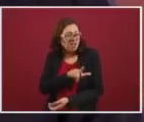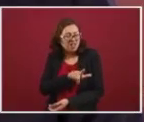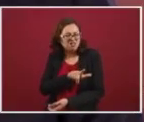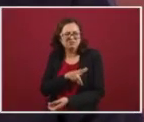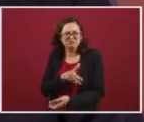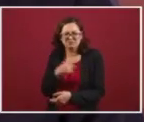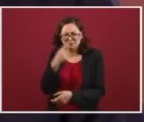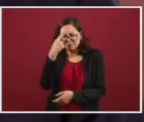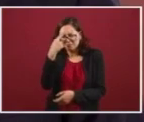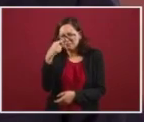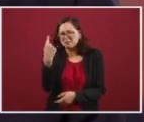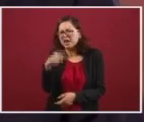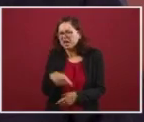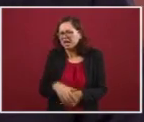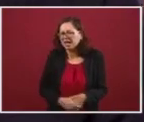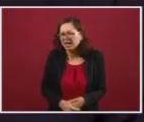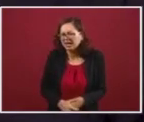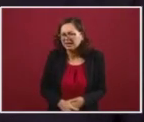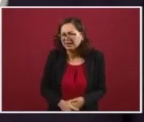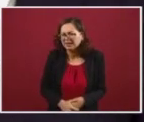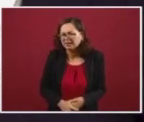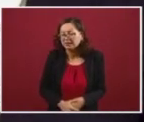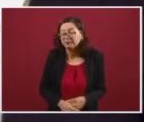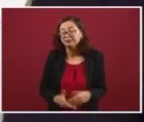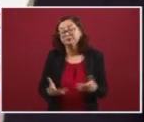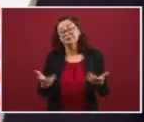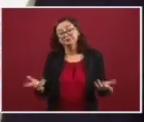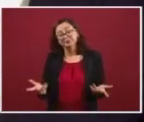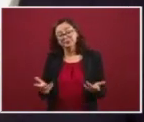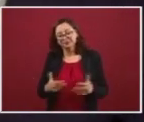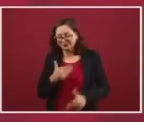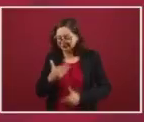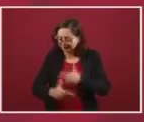parte de la transformación, de la austeridad republicana.